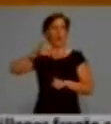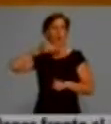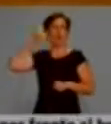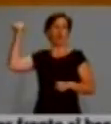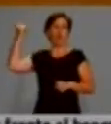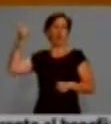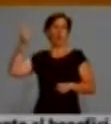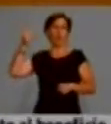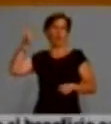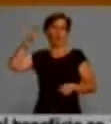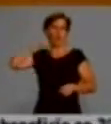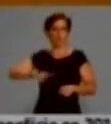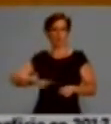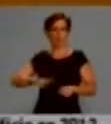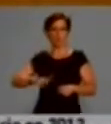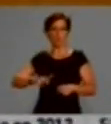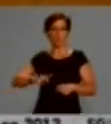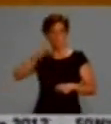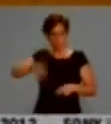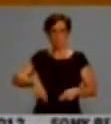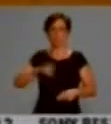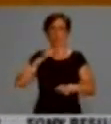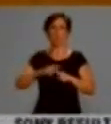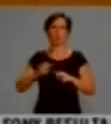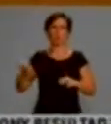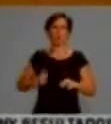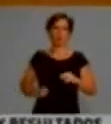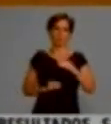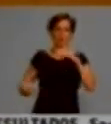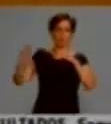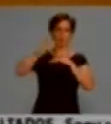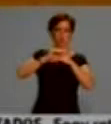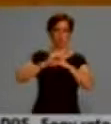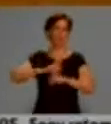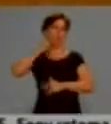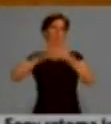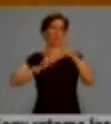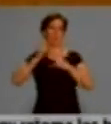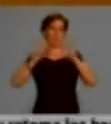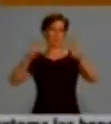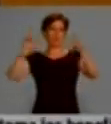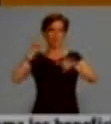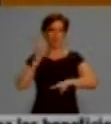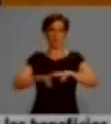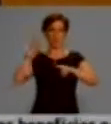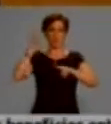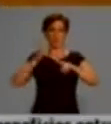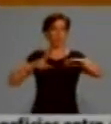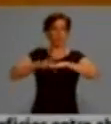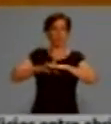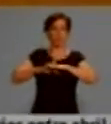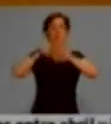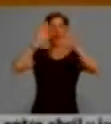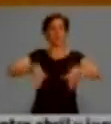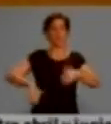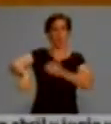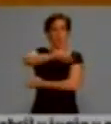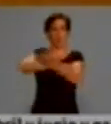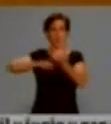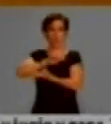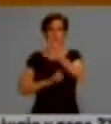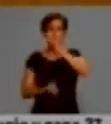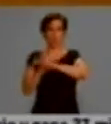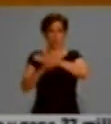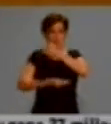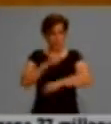con B de sobresueldos en B, con B de bloqueo, que es lo que usted ha conducido a la situación política, con B de bronca, que es la que me han montado